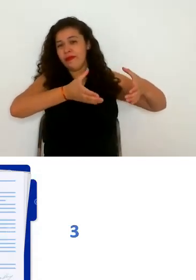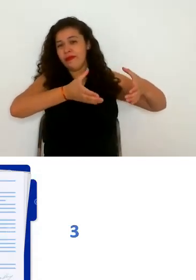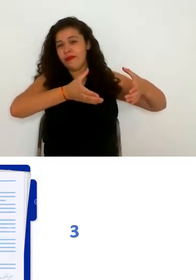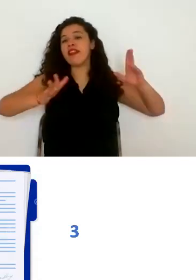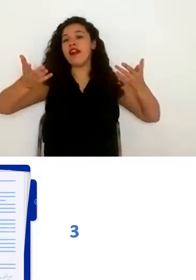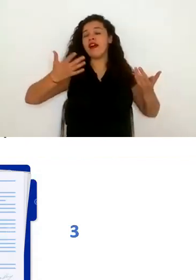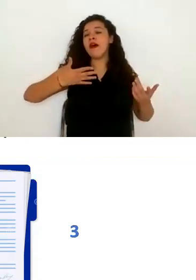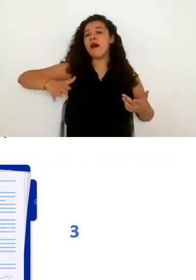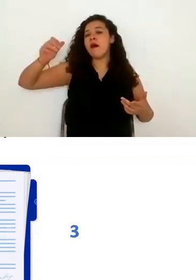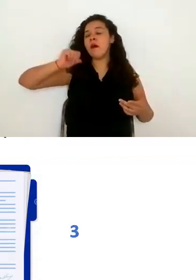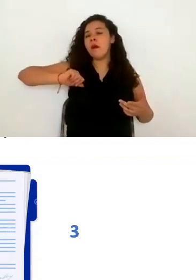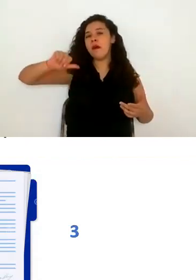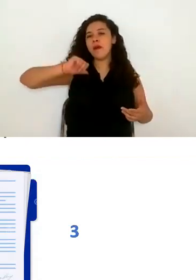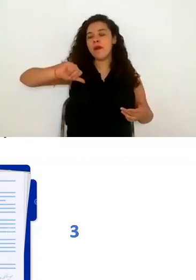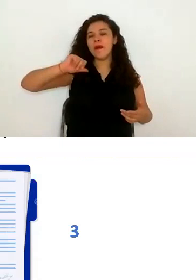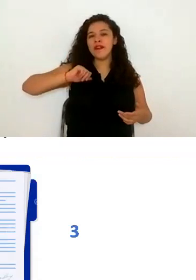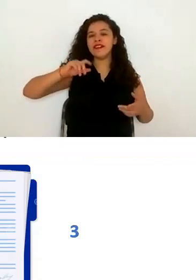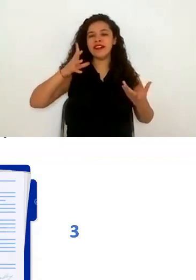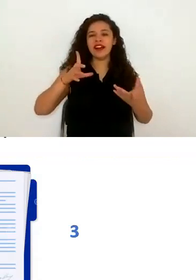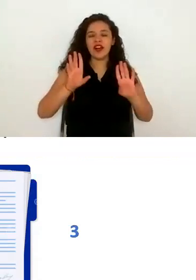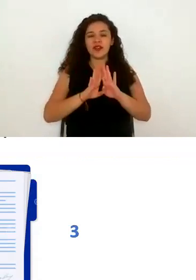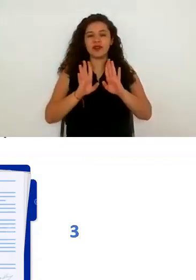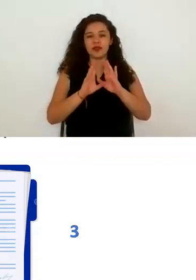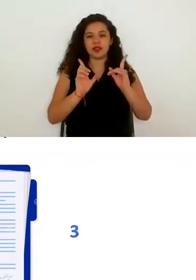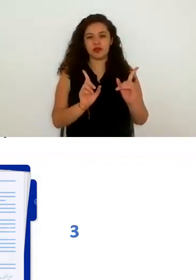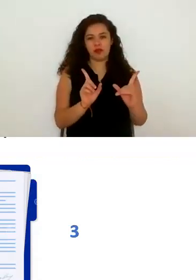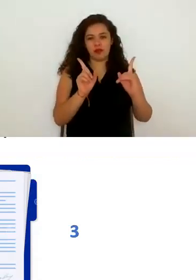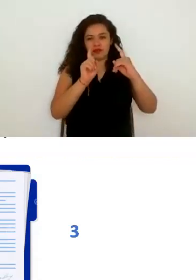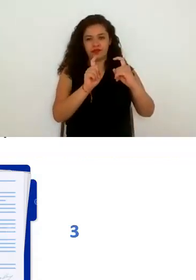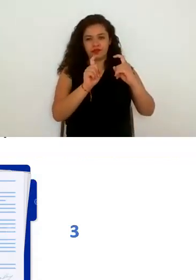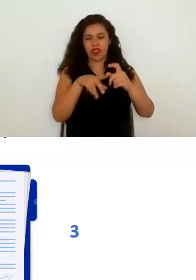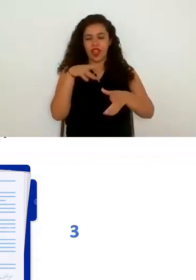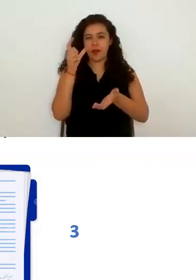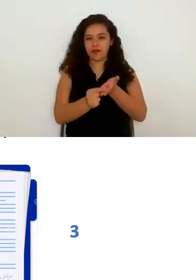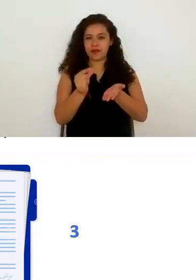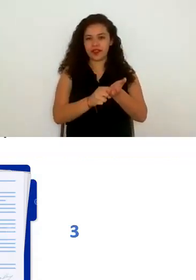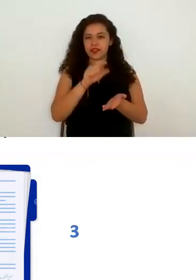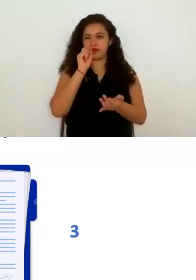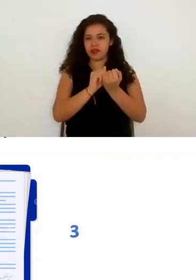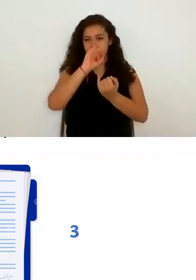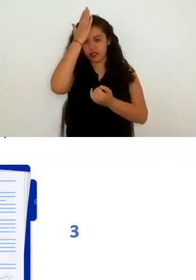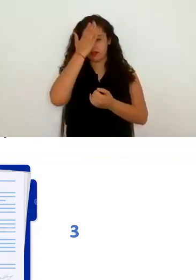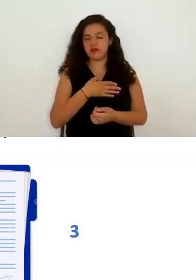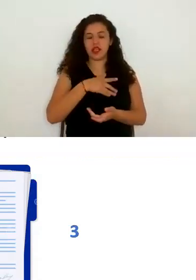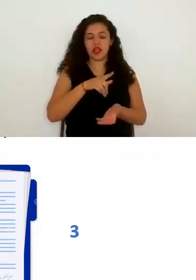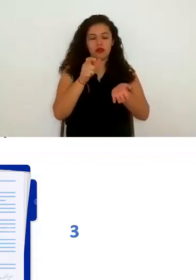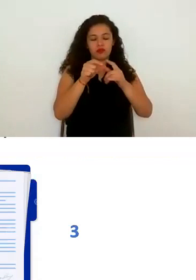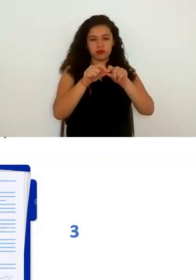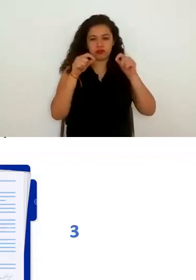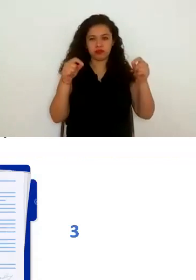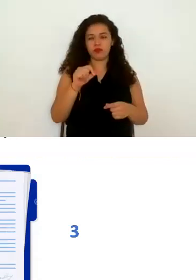se utilizan los broches metálicos, que es como lo que vemos en esta fotografía, que son los broches Baco o